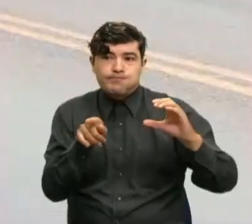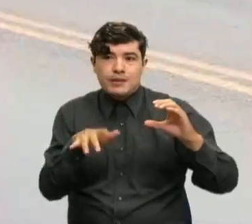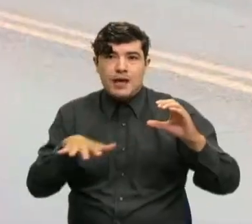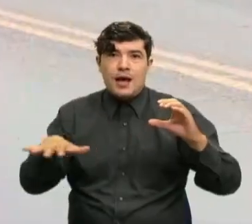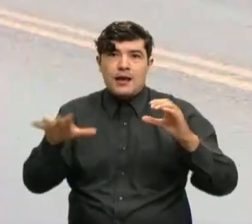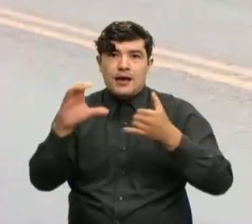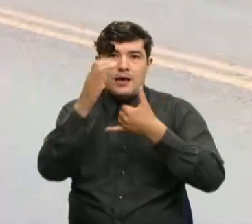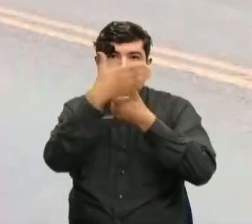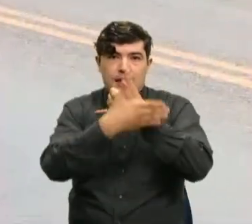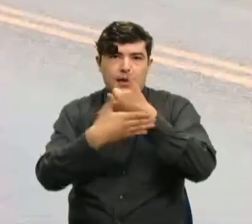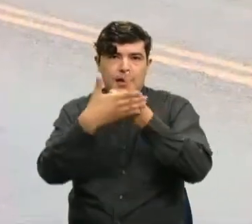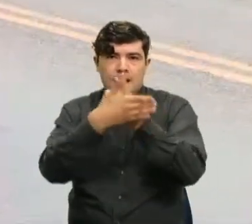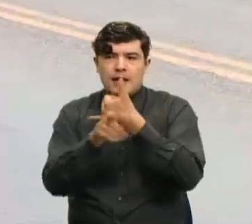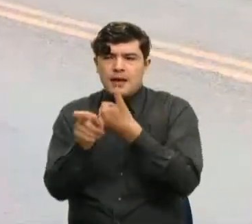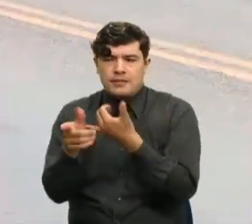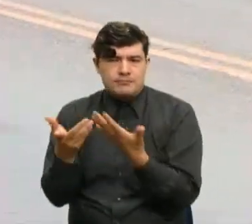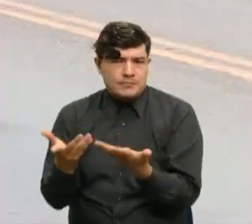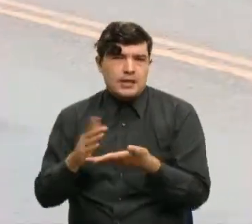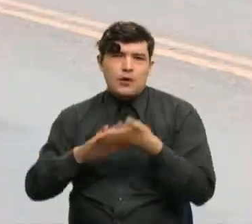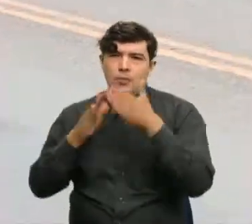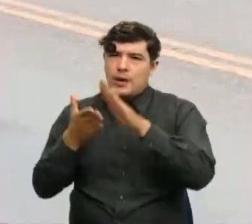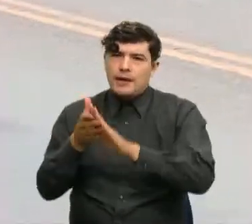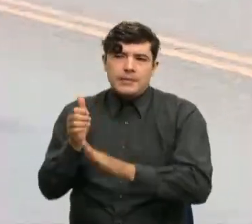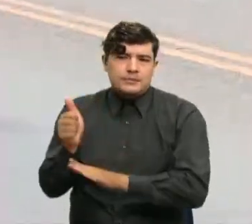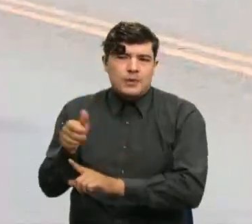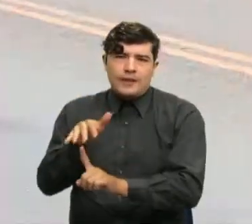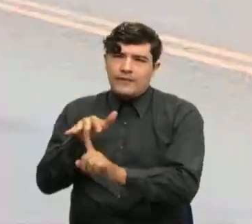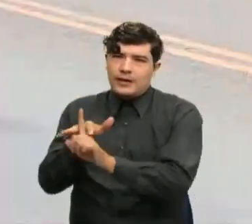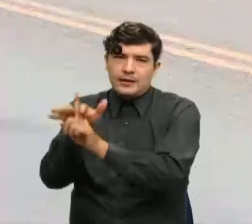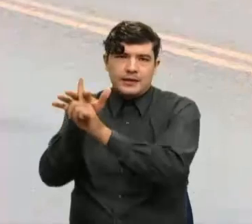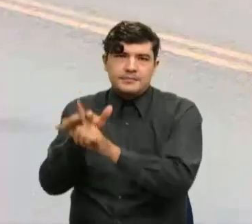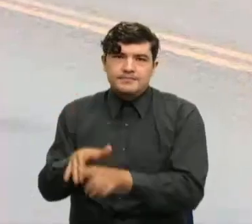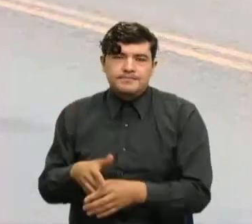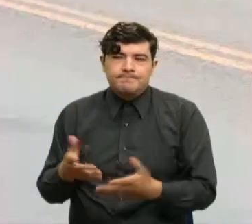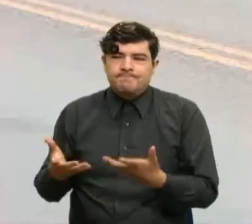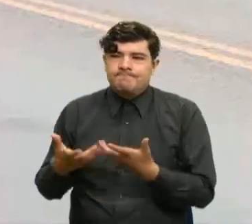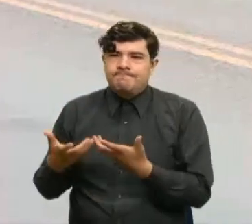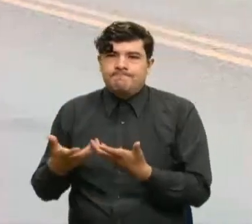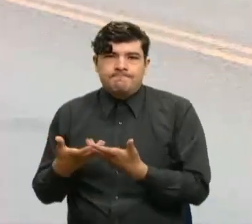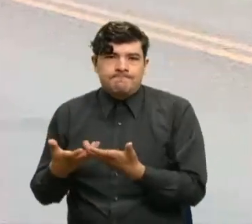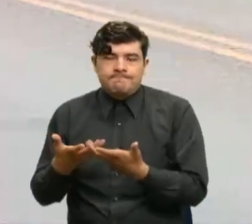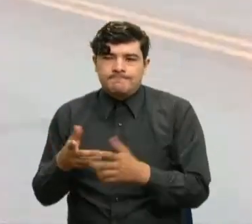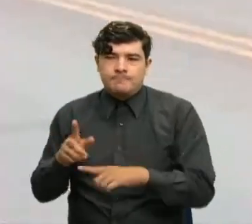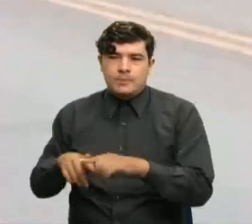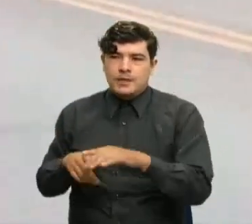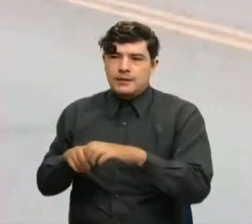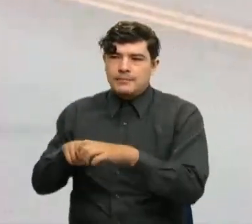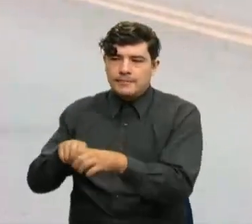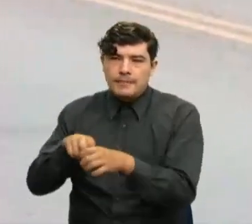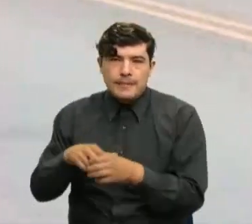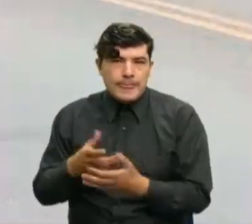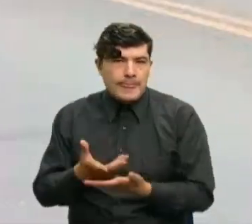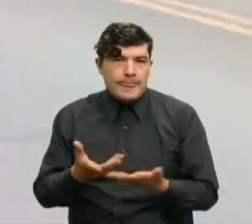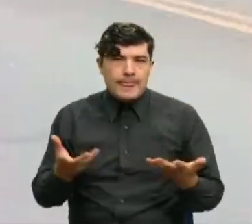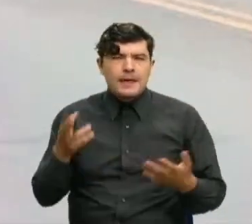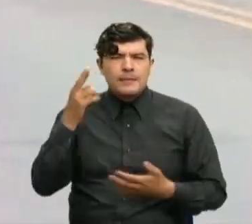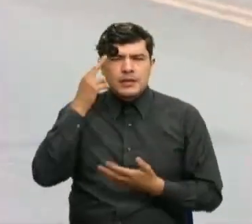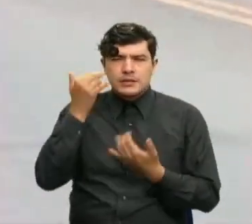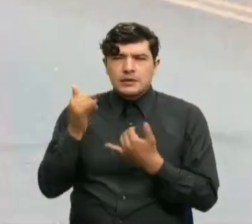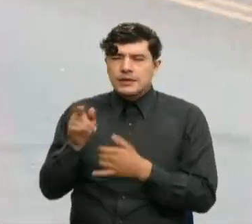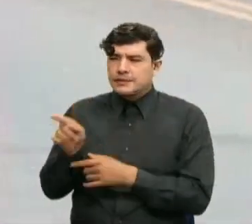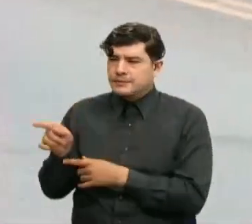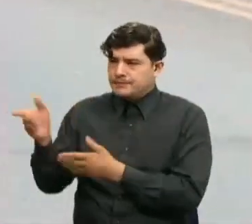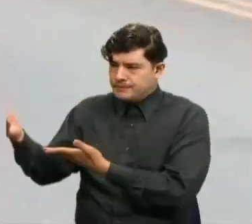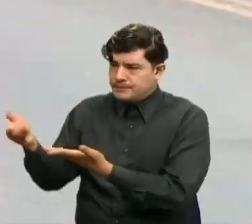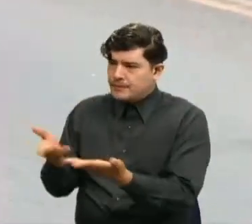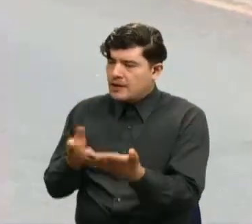han sido sin duda la misma comunidad que ha quedado en medio de la vía y en medio de las manifestaciones. Bienvenida a Oriente Noticias y